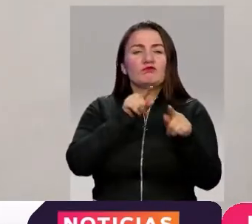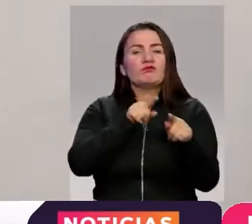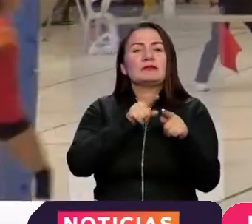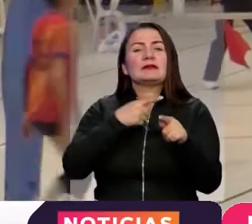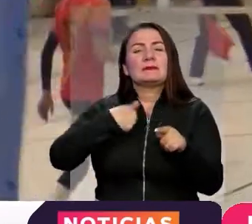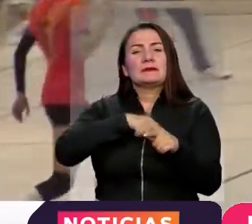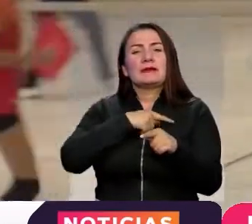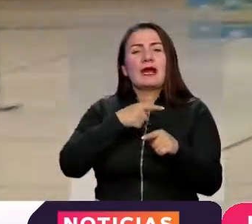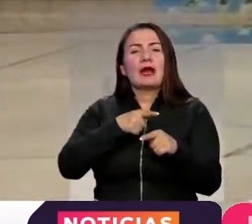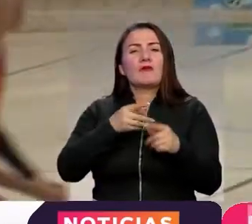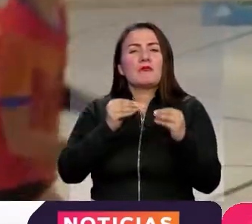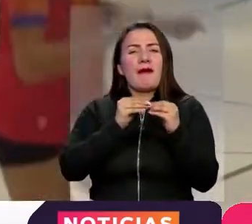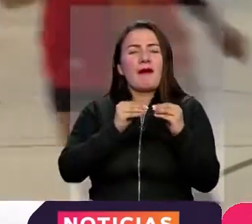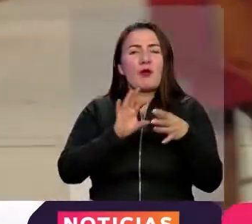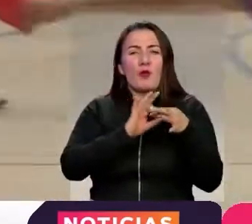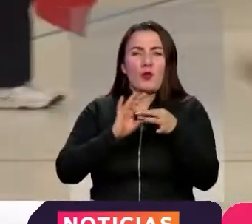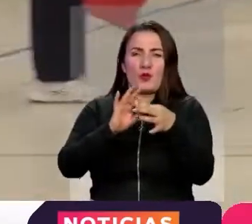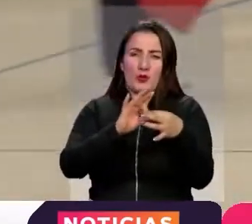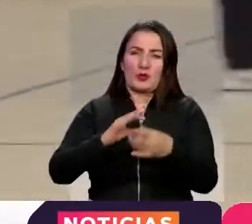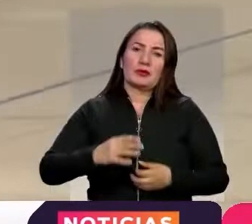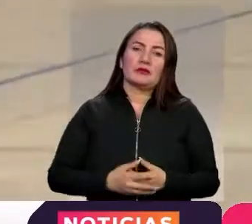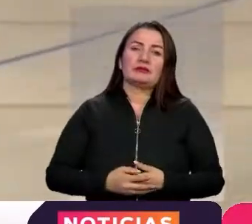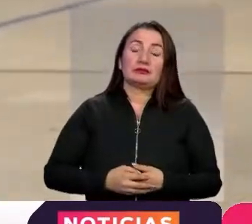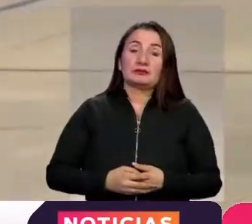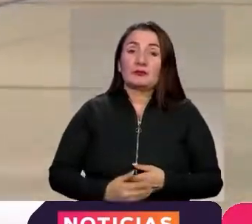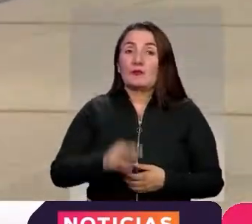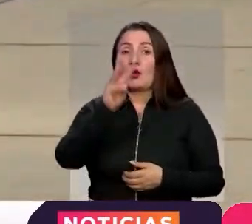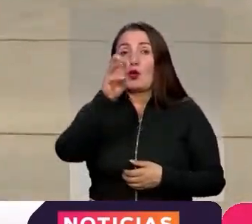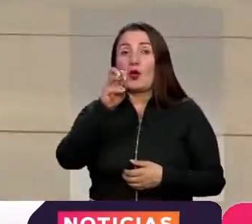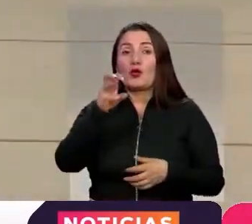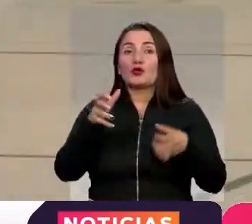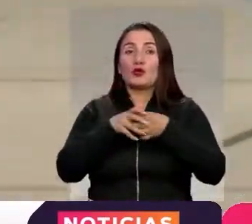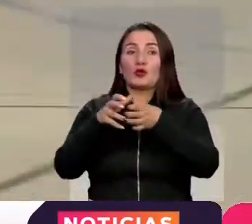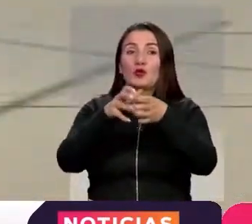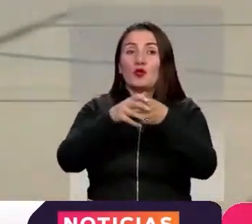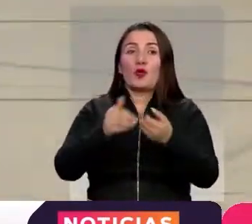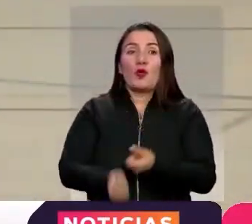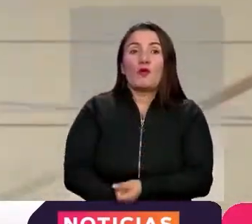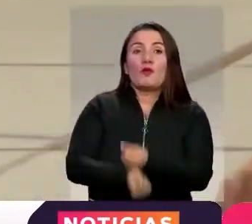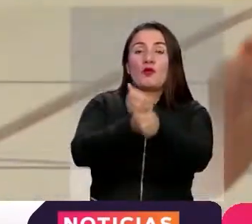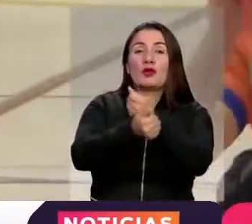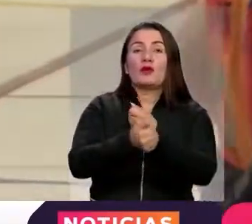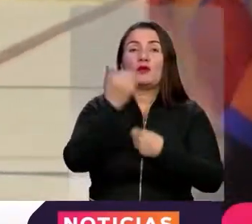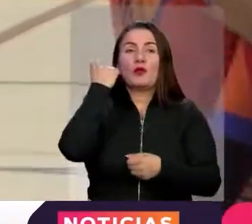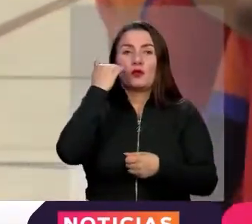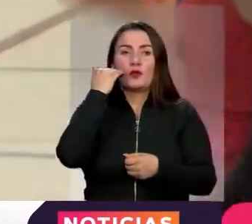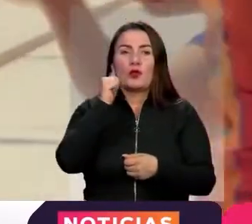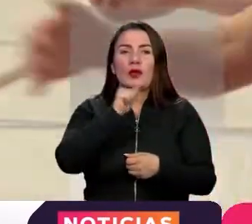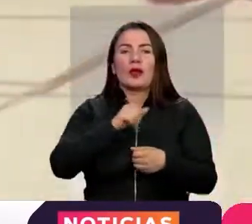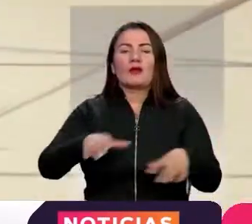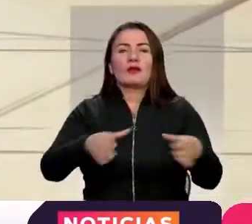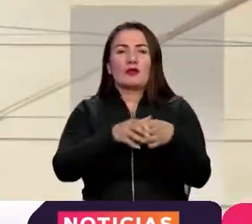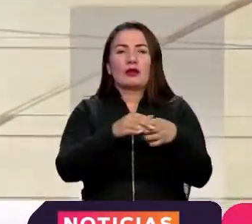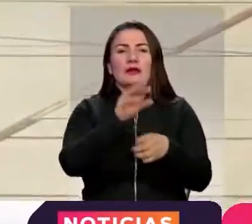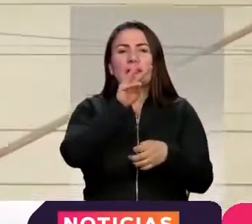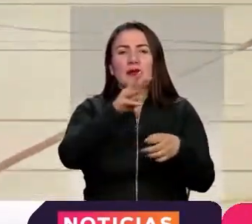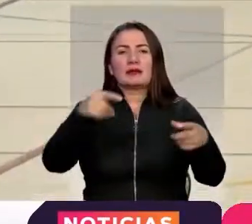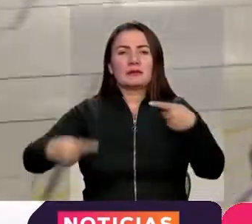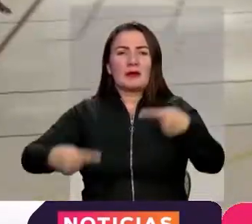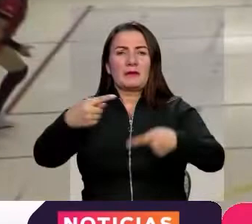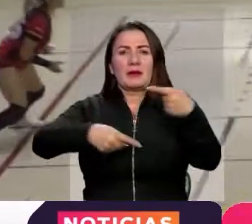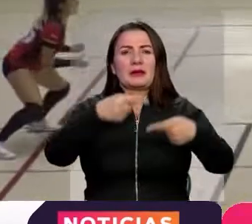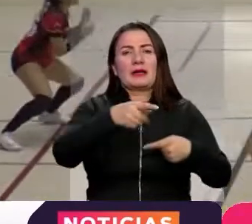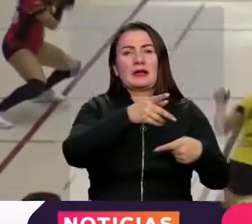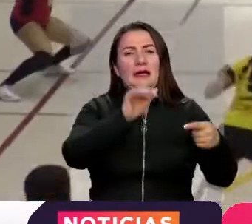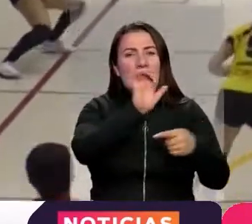Siento que también el tema de la unión. 8 equipos disputaron la Superliga Bogotana de Voleibol Femenino. El primero de 3 partidos finales entre